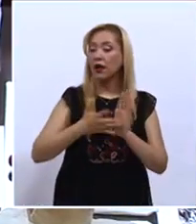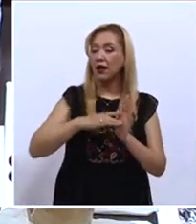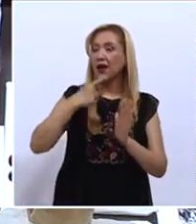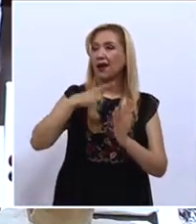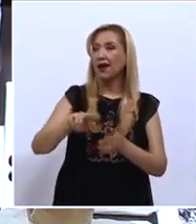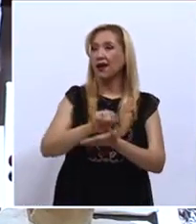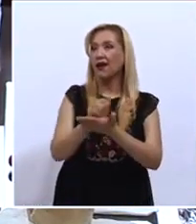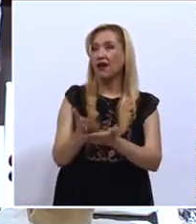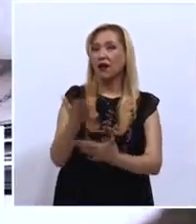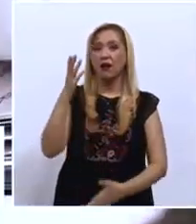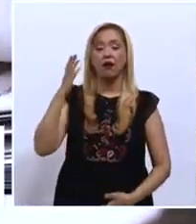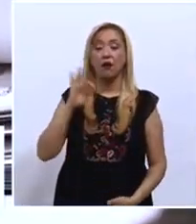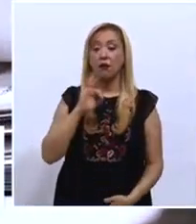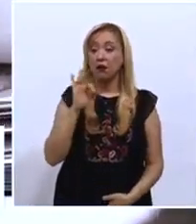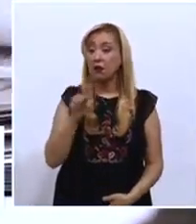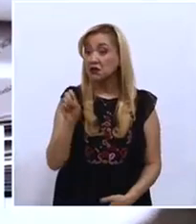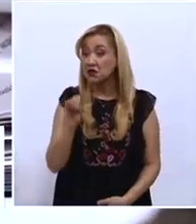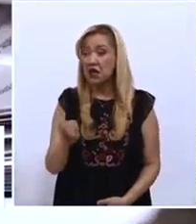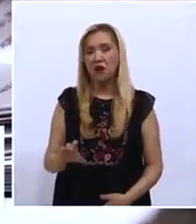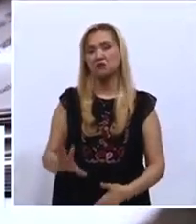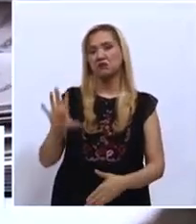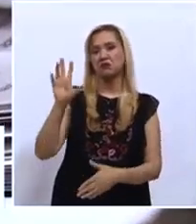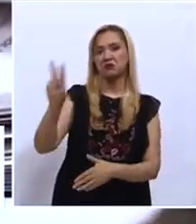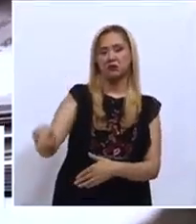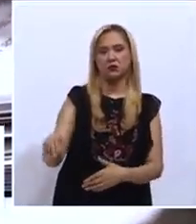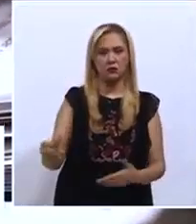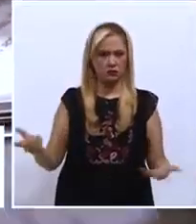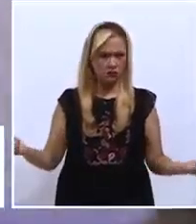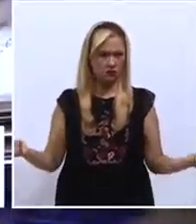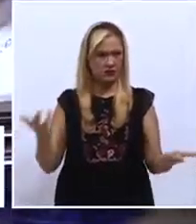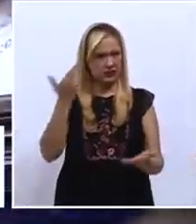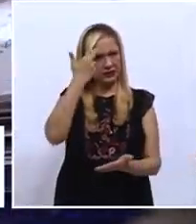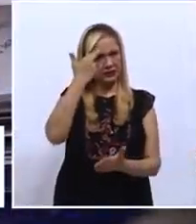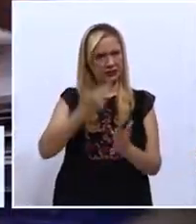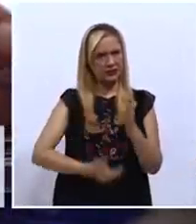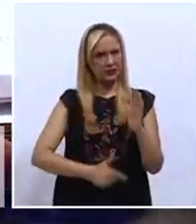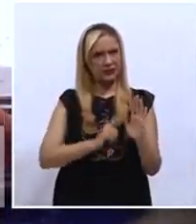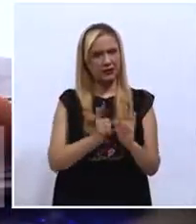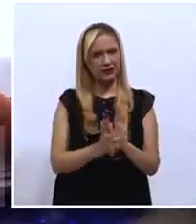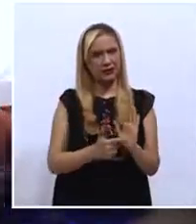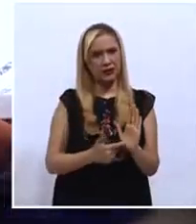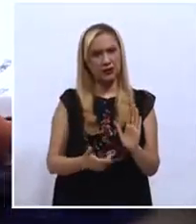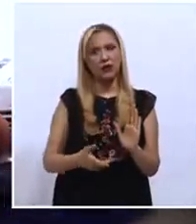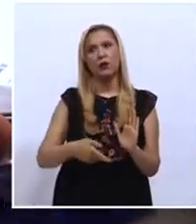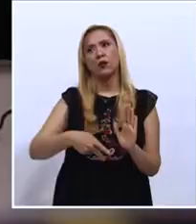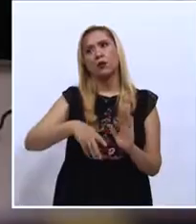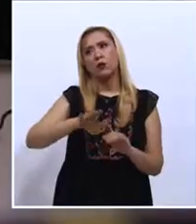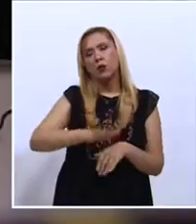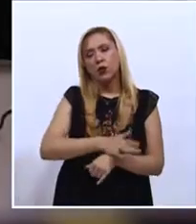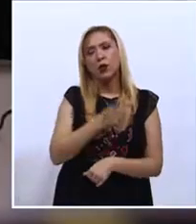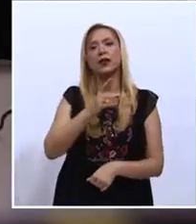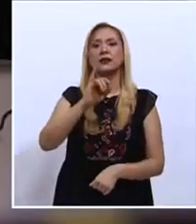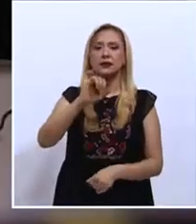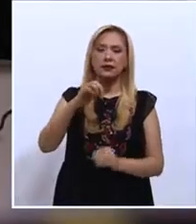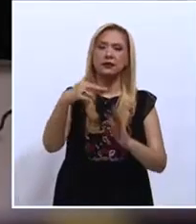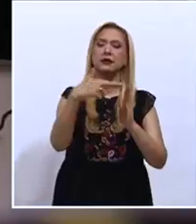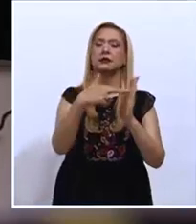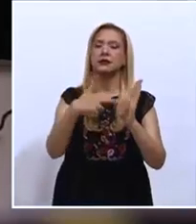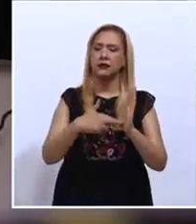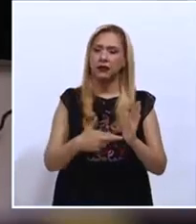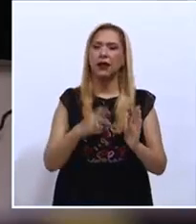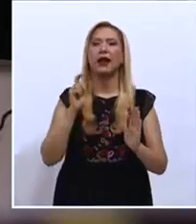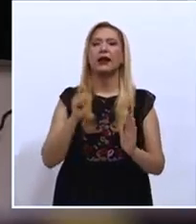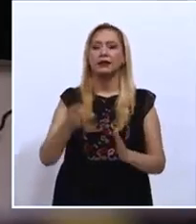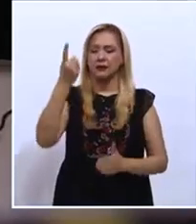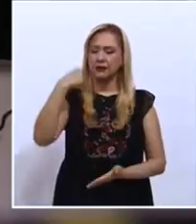persona acceder a un cargo público o de elección popular. Lo anterior porque el modo honesto de vivir es un requisito legal cuya ponderación